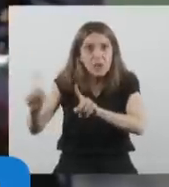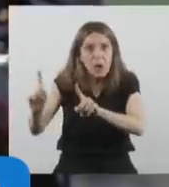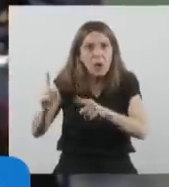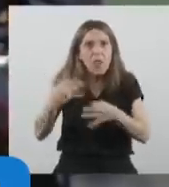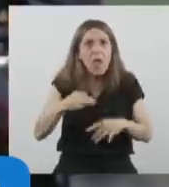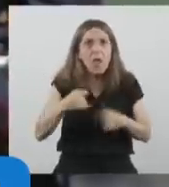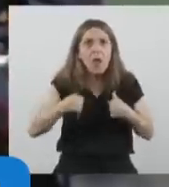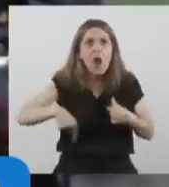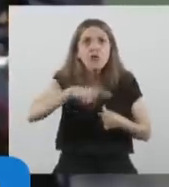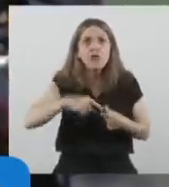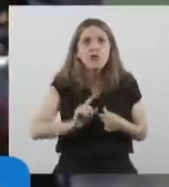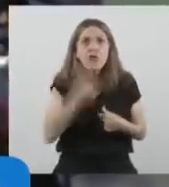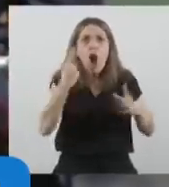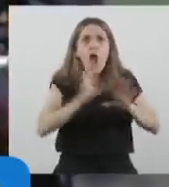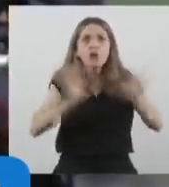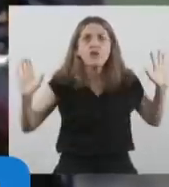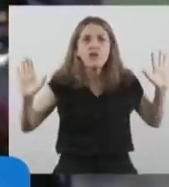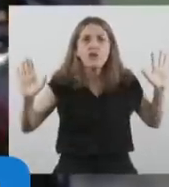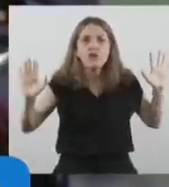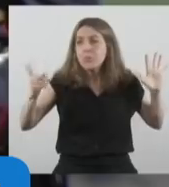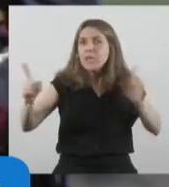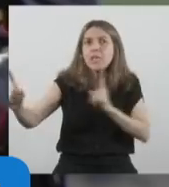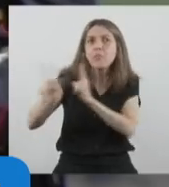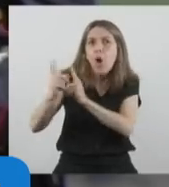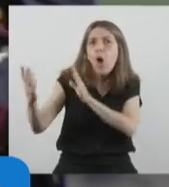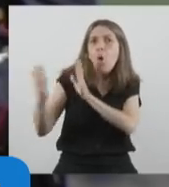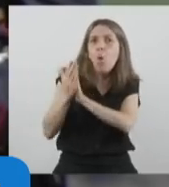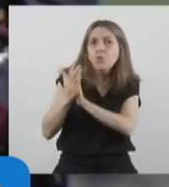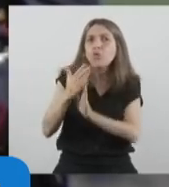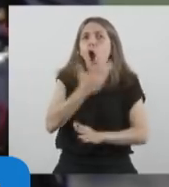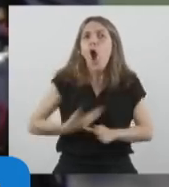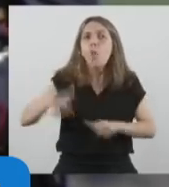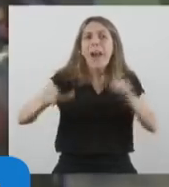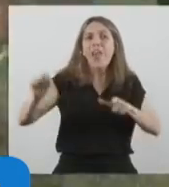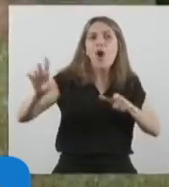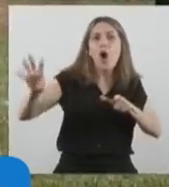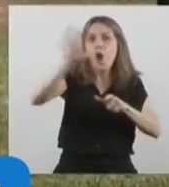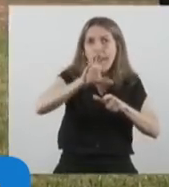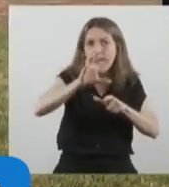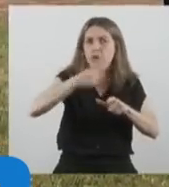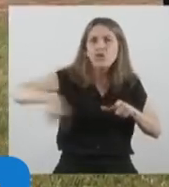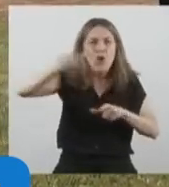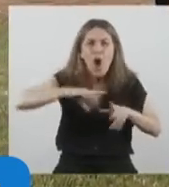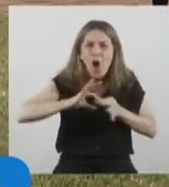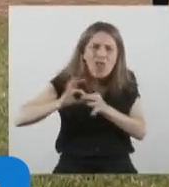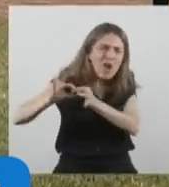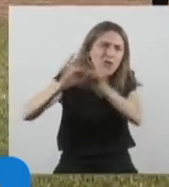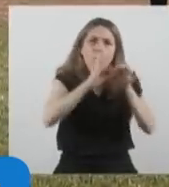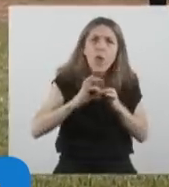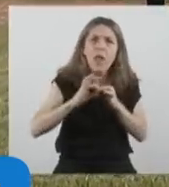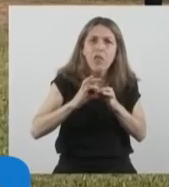solos en la compañía de estos gobernadores y de los que no están también todos trabajamos codo a codo